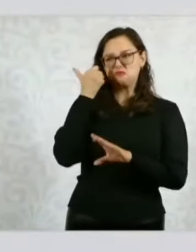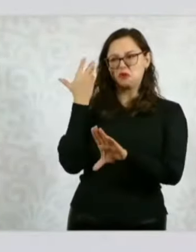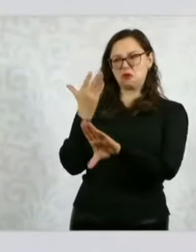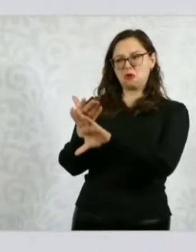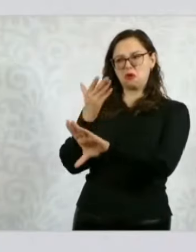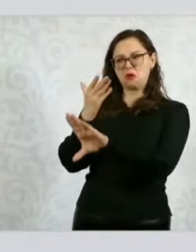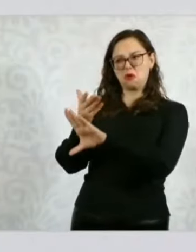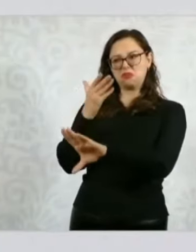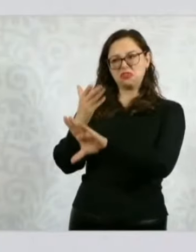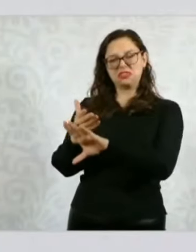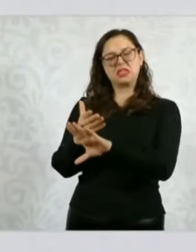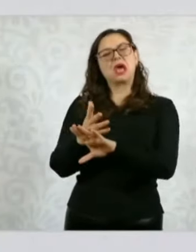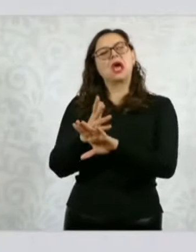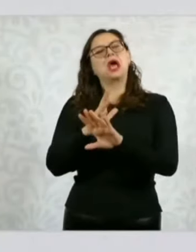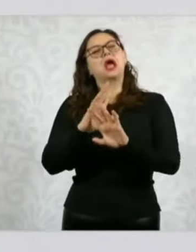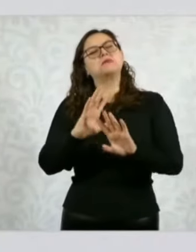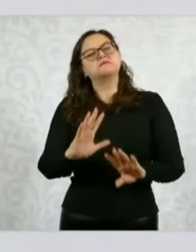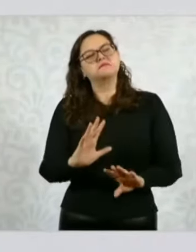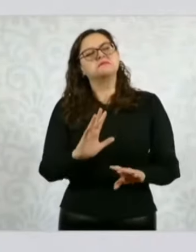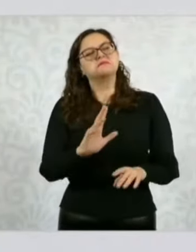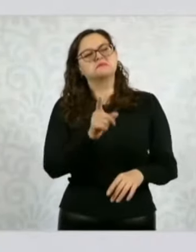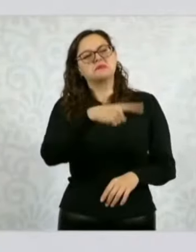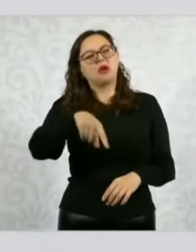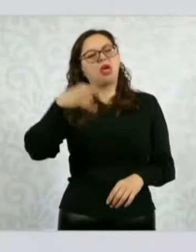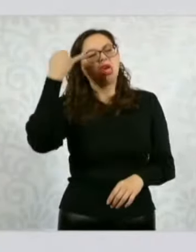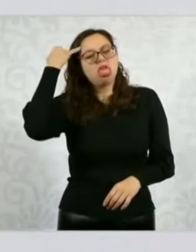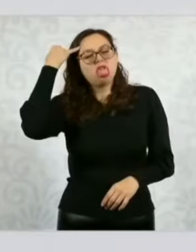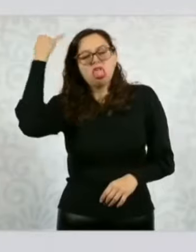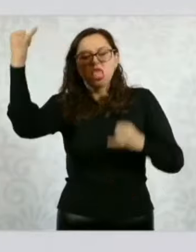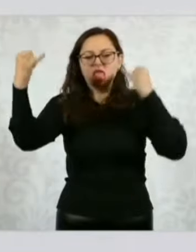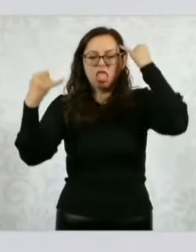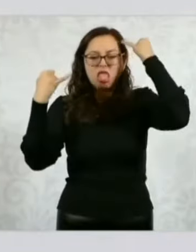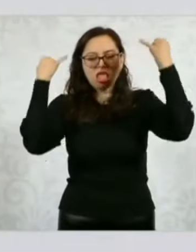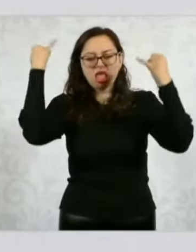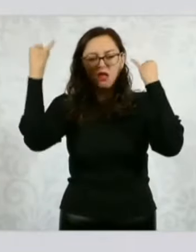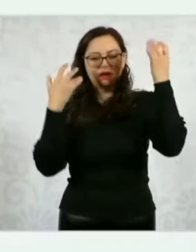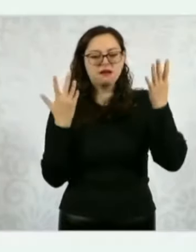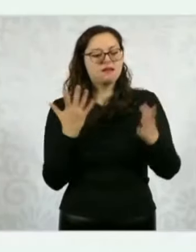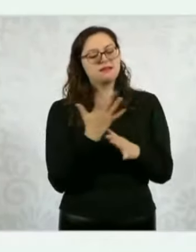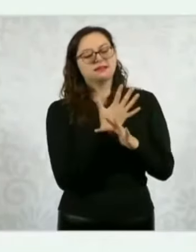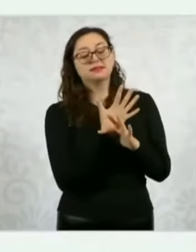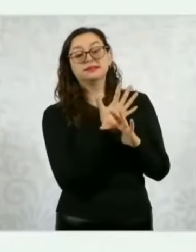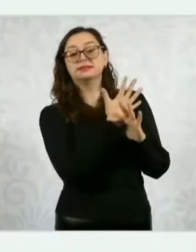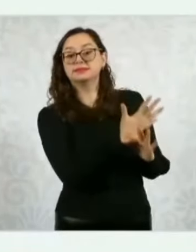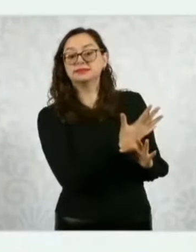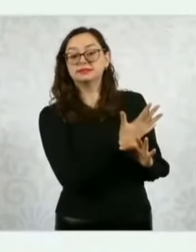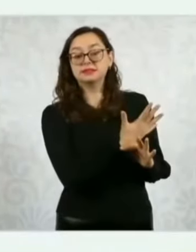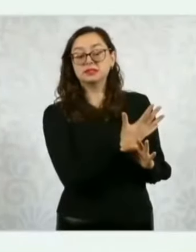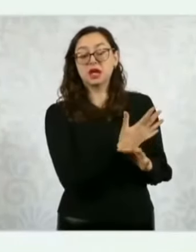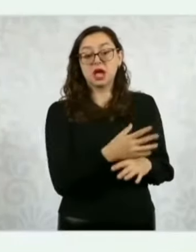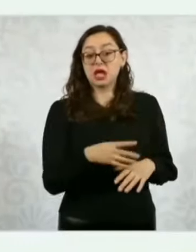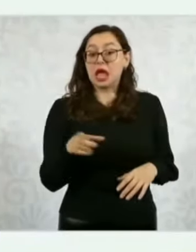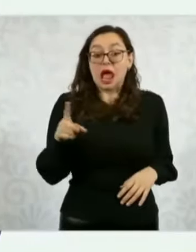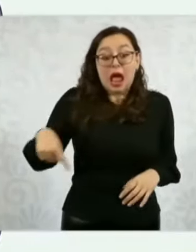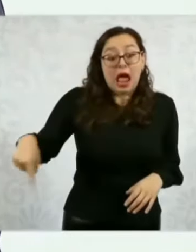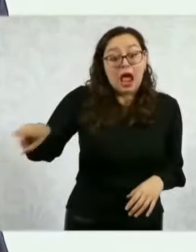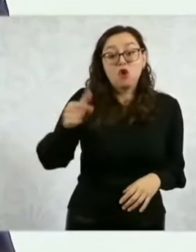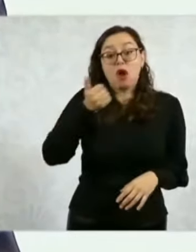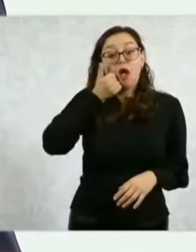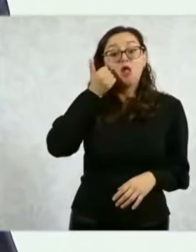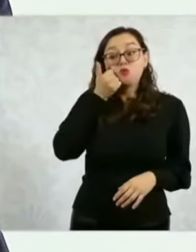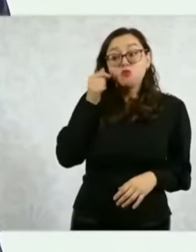que se trató de una provocación. Algunos llegaron a decir que había sido una provocación